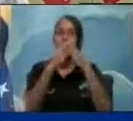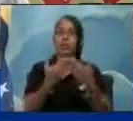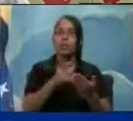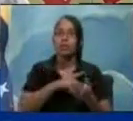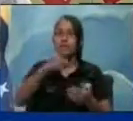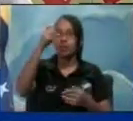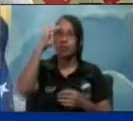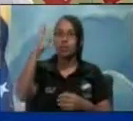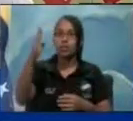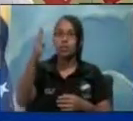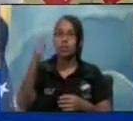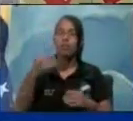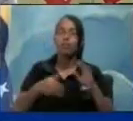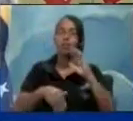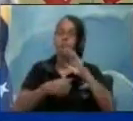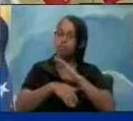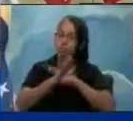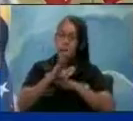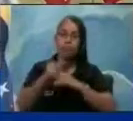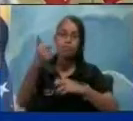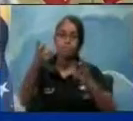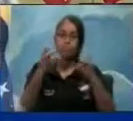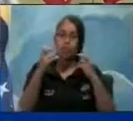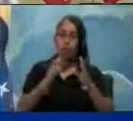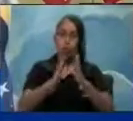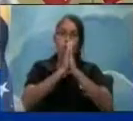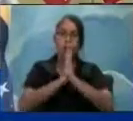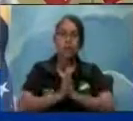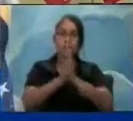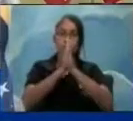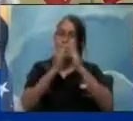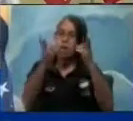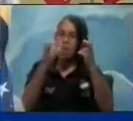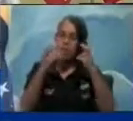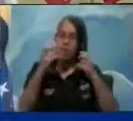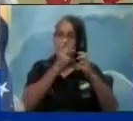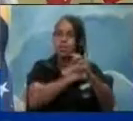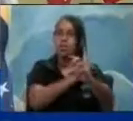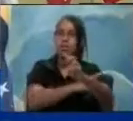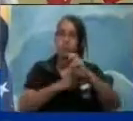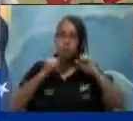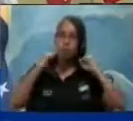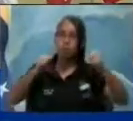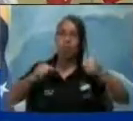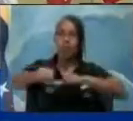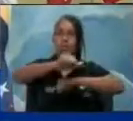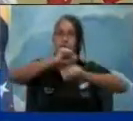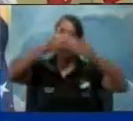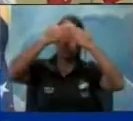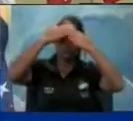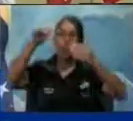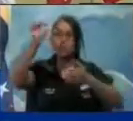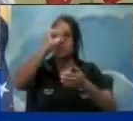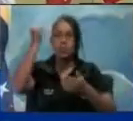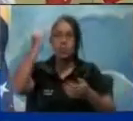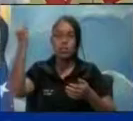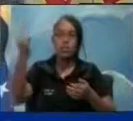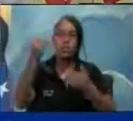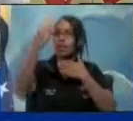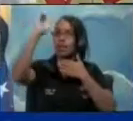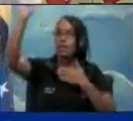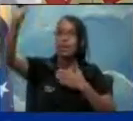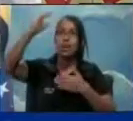Dios. Aleluya. Vas a recibir oración, vas a recibir poder, unción, sabiduría,